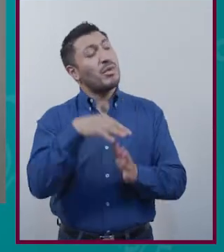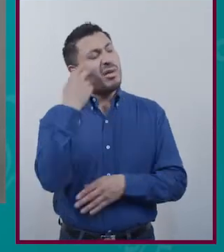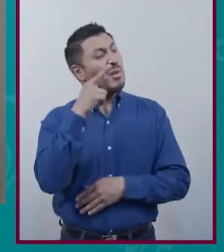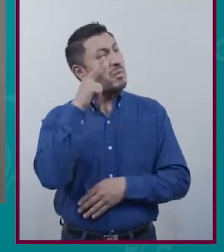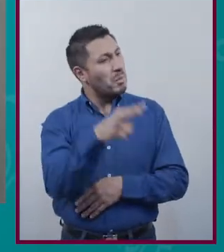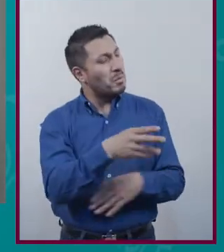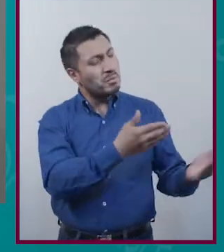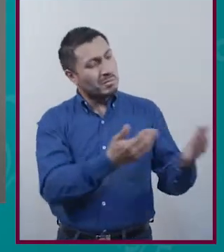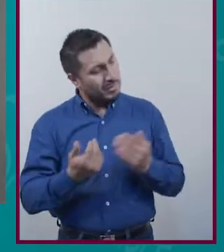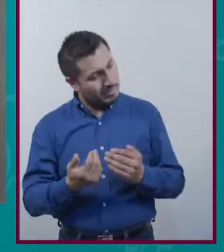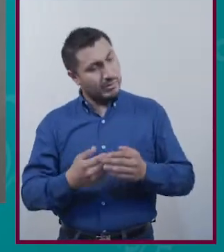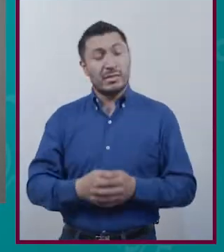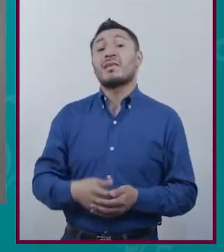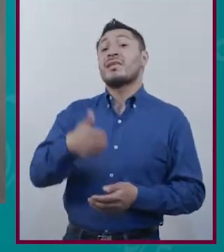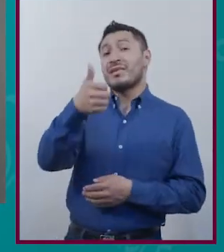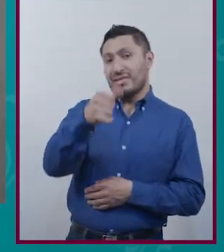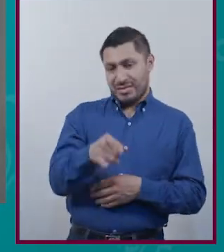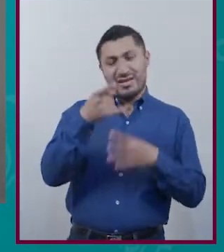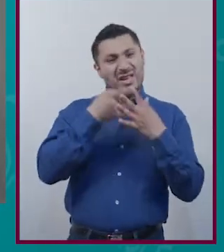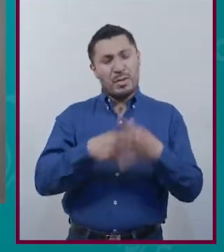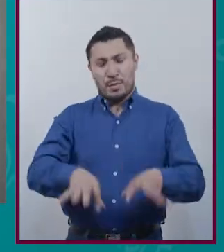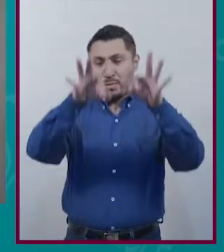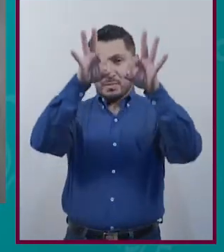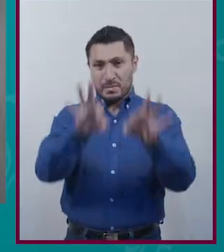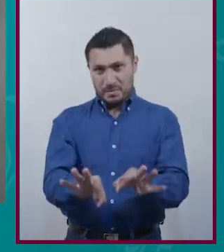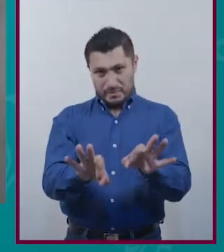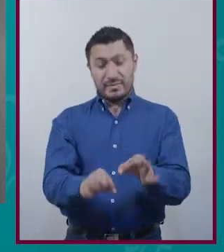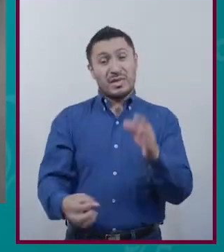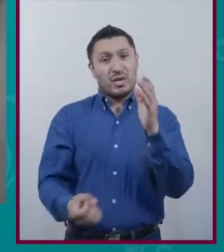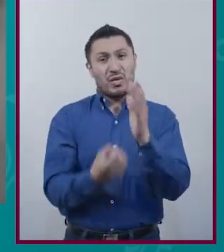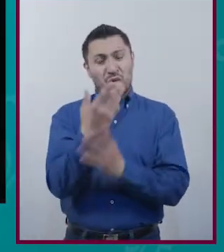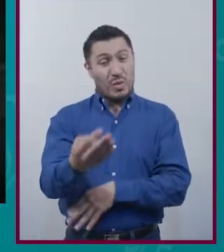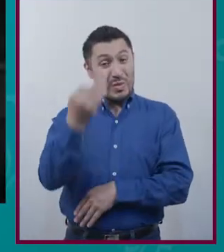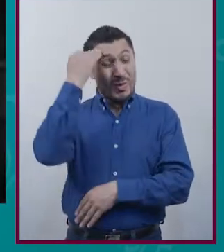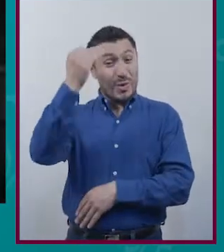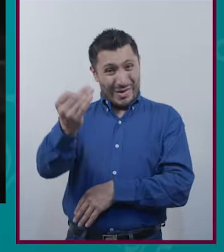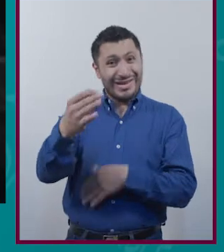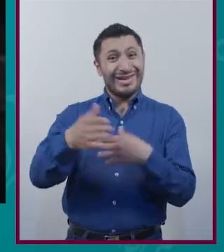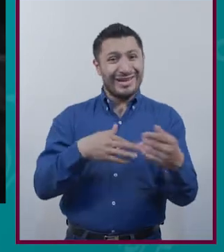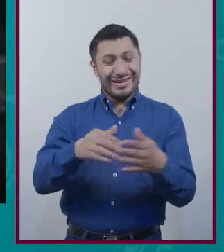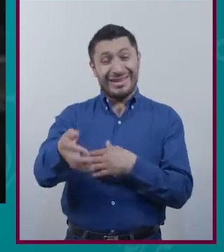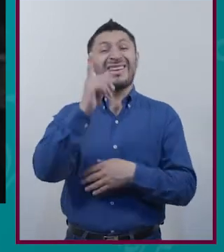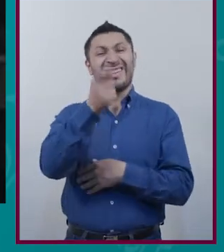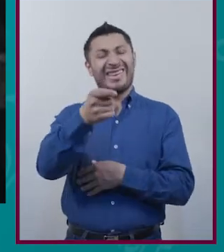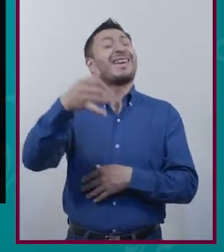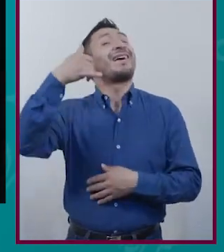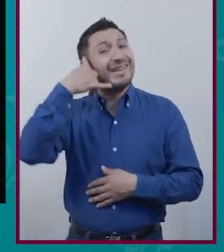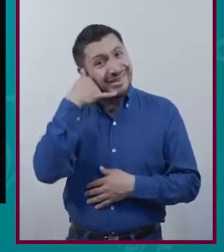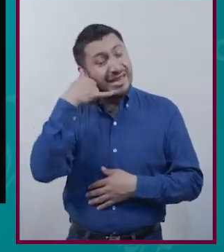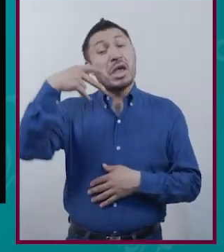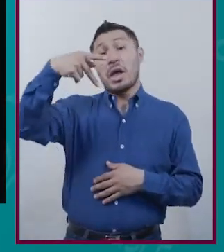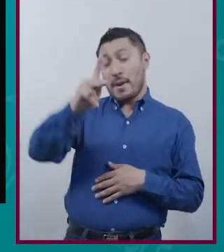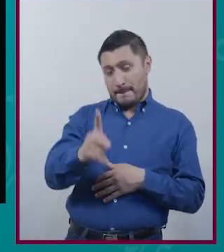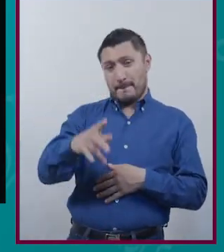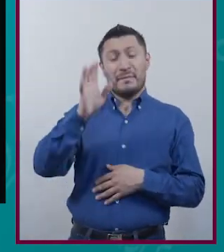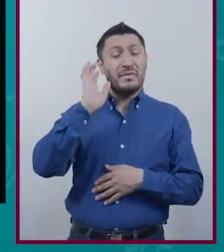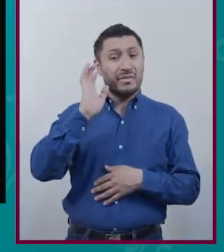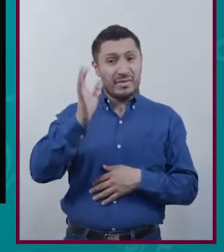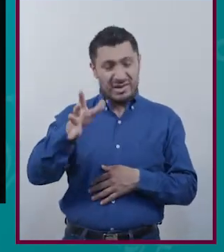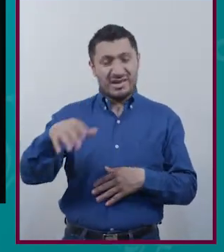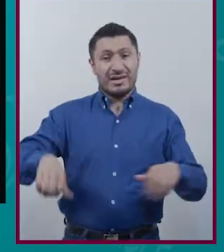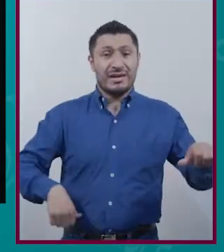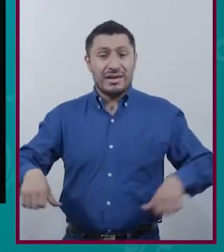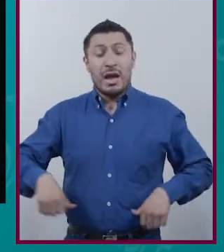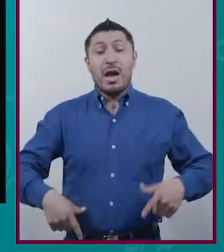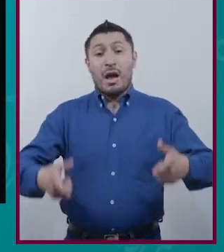verle». Fue así como inició oficialmente una nueva era, la del teléfono. Pero al estar en juego un